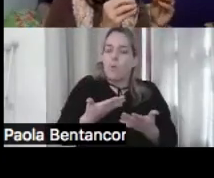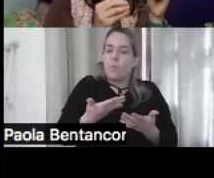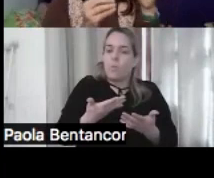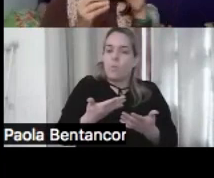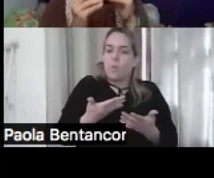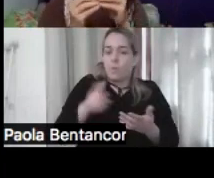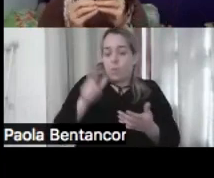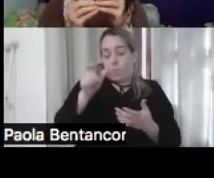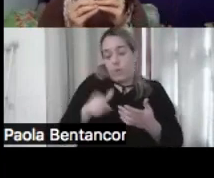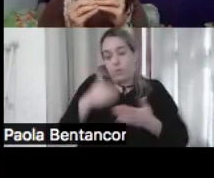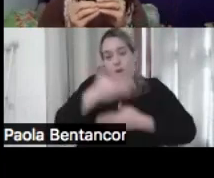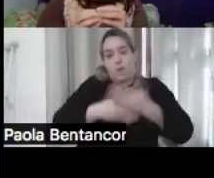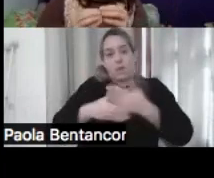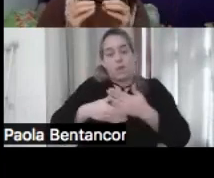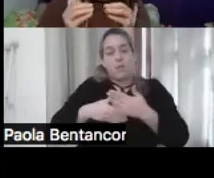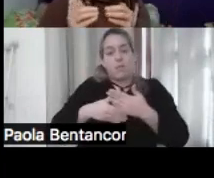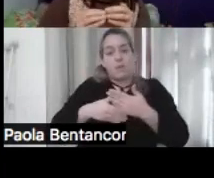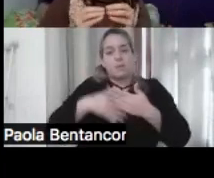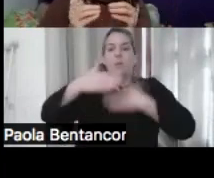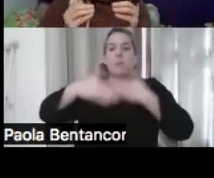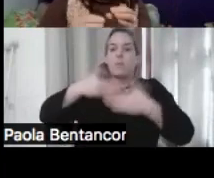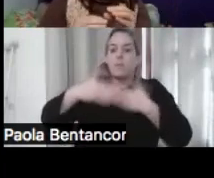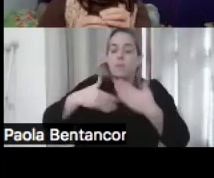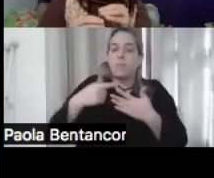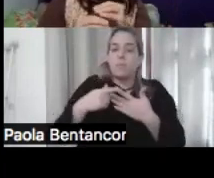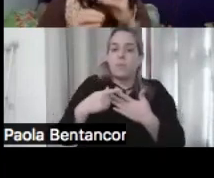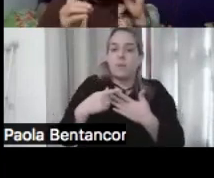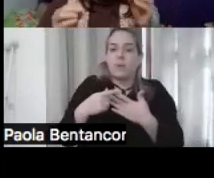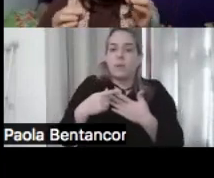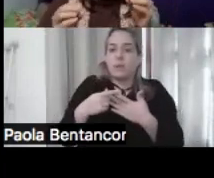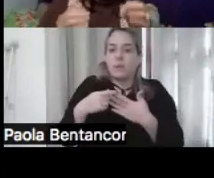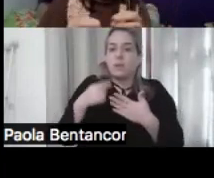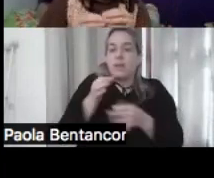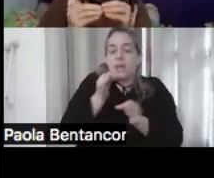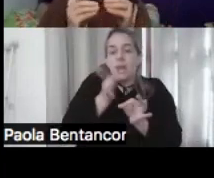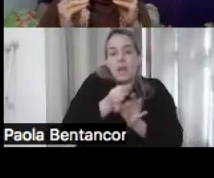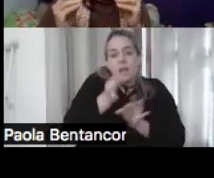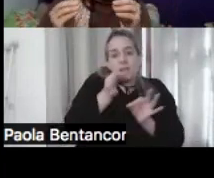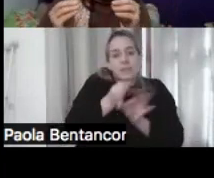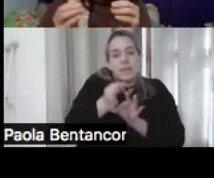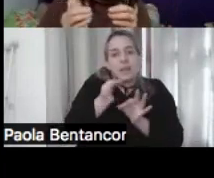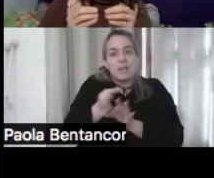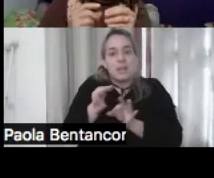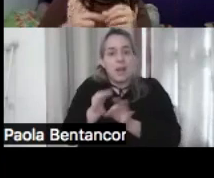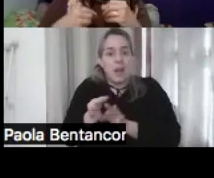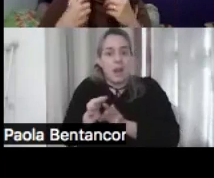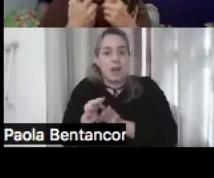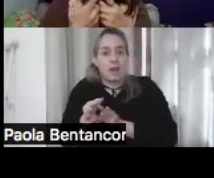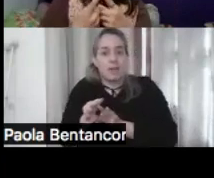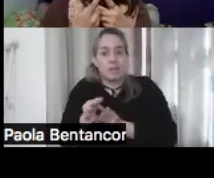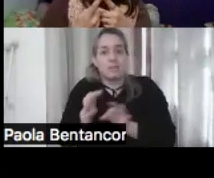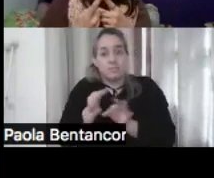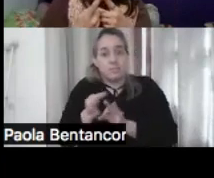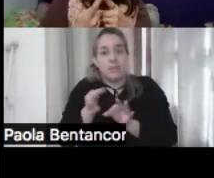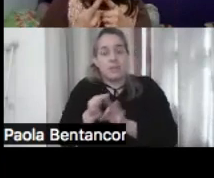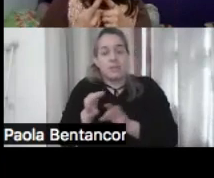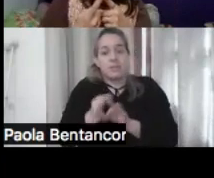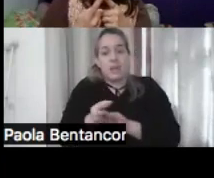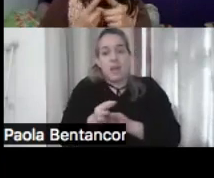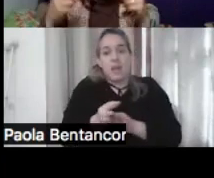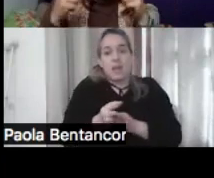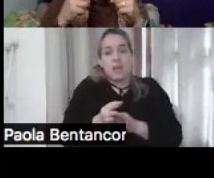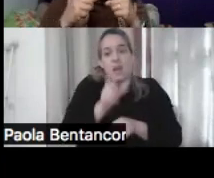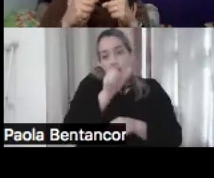y sensorial, sumado a las estrategias de posicionamiento espectacular que conocen las puericultoras para facilitar la